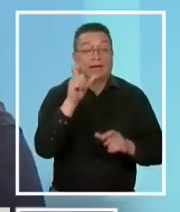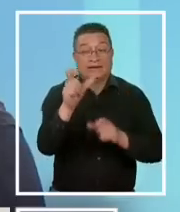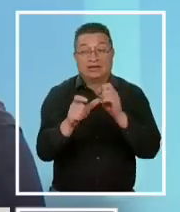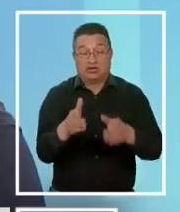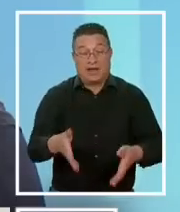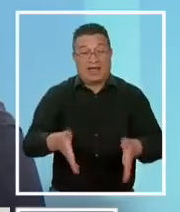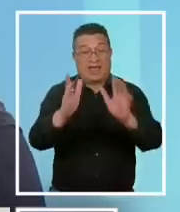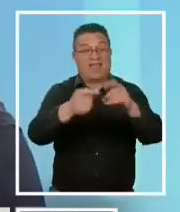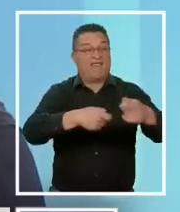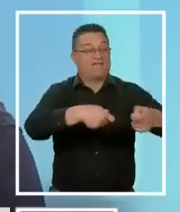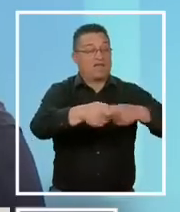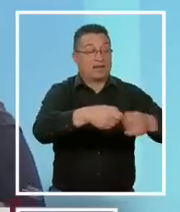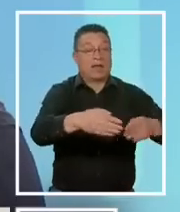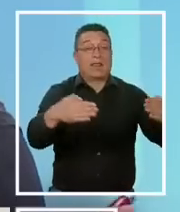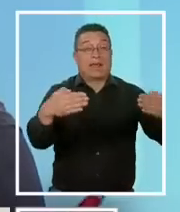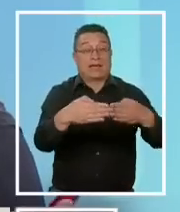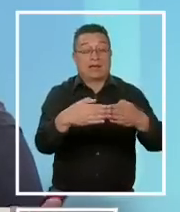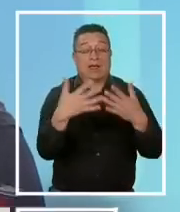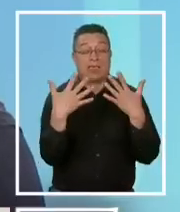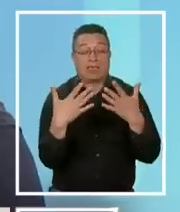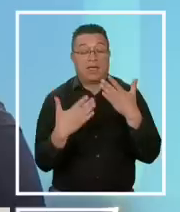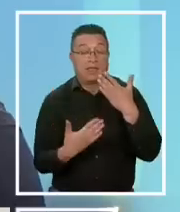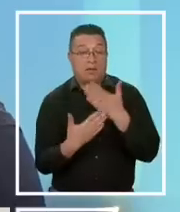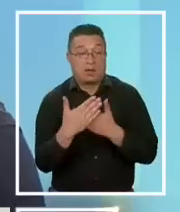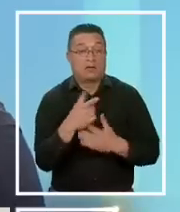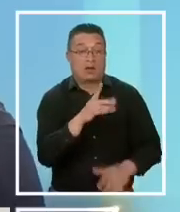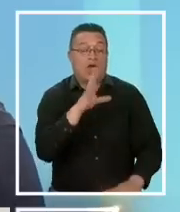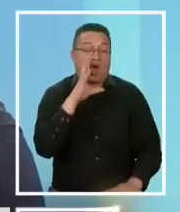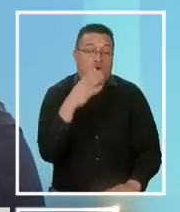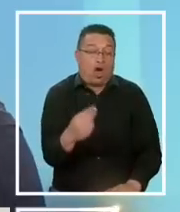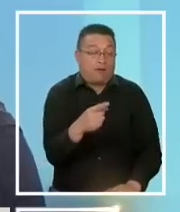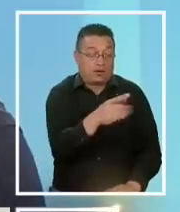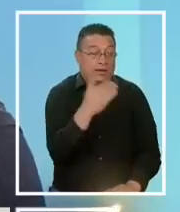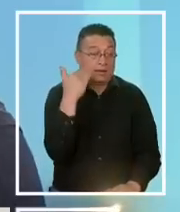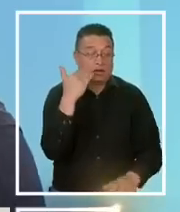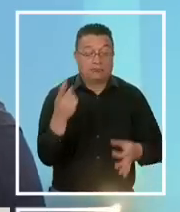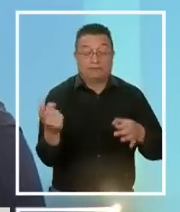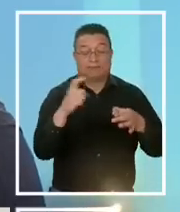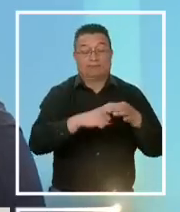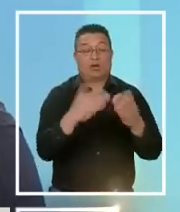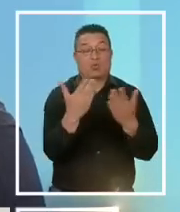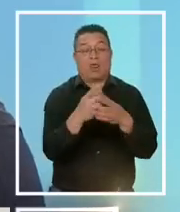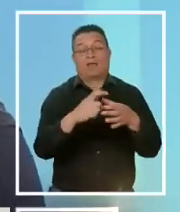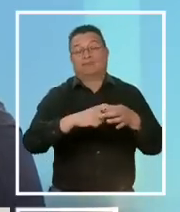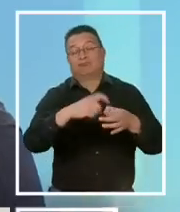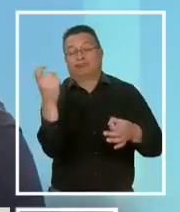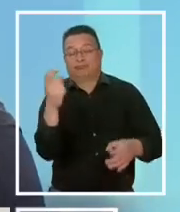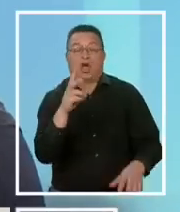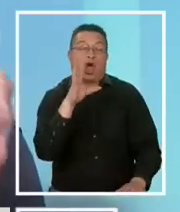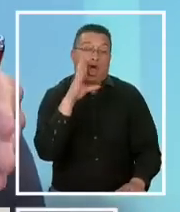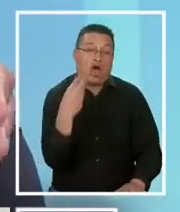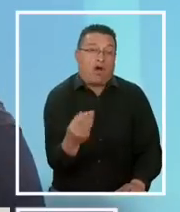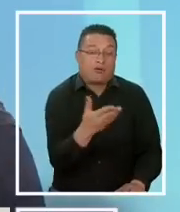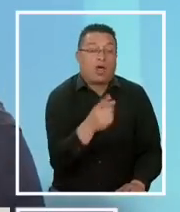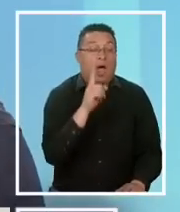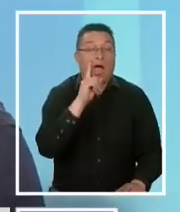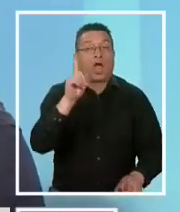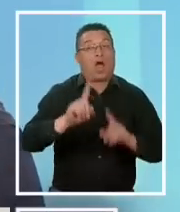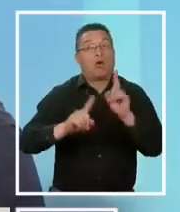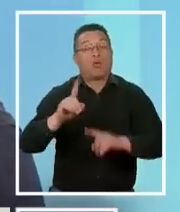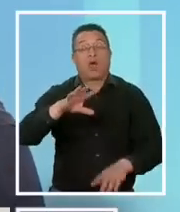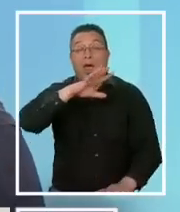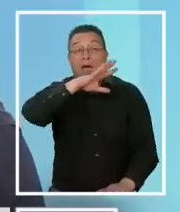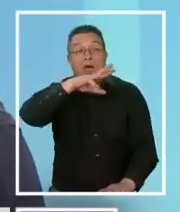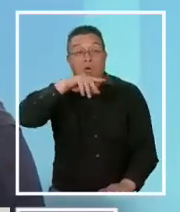en la calle en una esquina a las 10 de la mañana hay una evidencia que ese niño no está escolarizado a lo mejor hay un adulto que